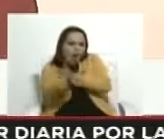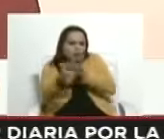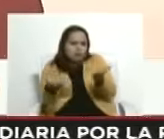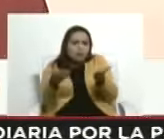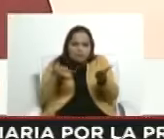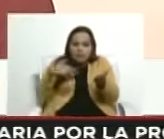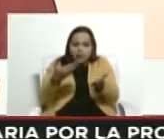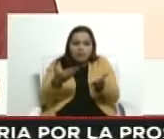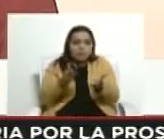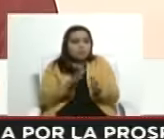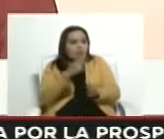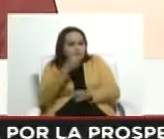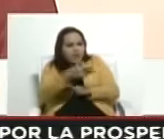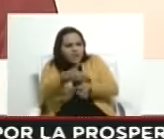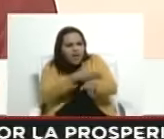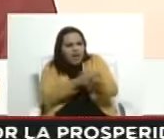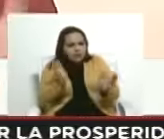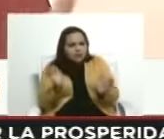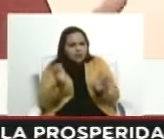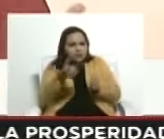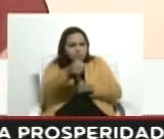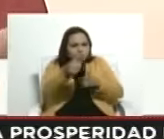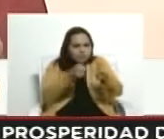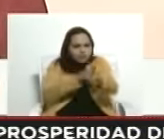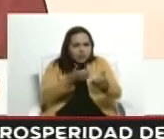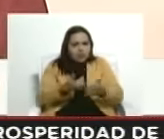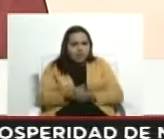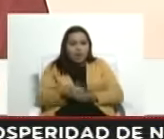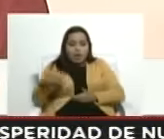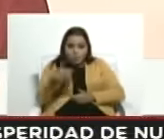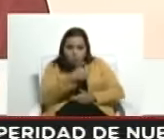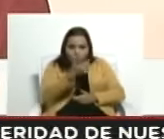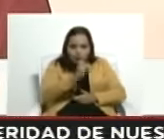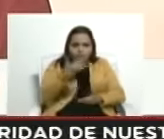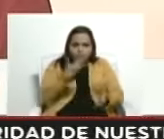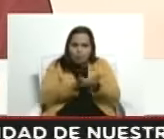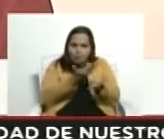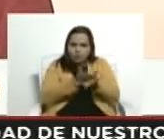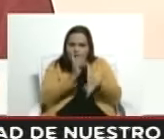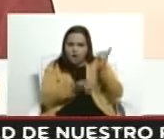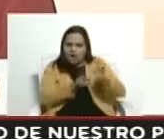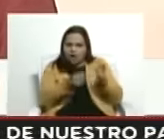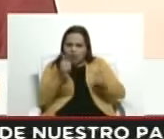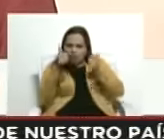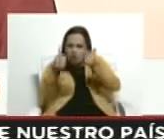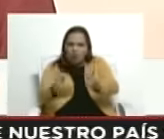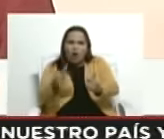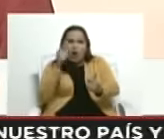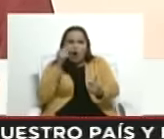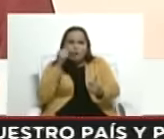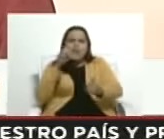estar postulado. Ahora, la MUD postuló a alguien, la MUD postuló a un señor que se llama Edmundo